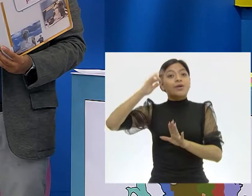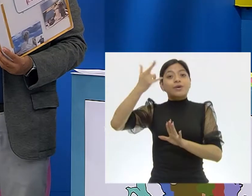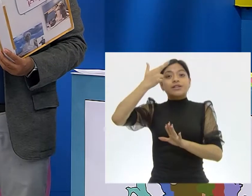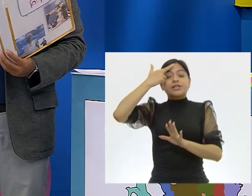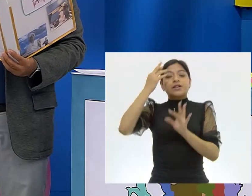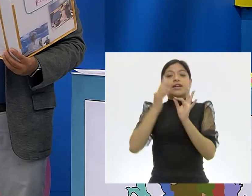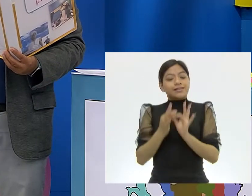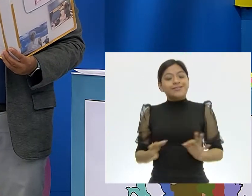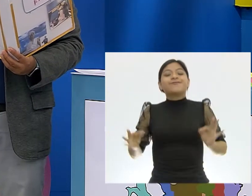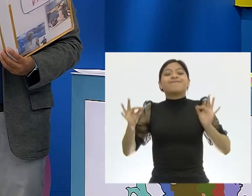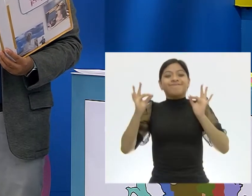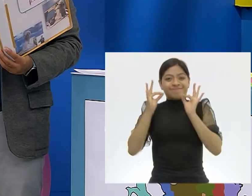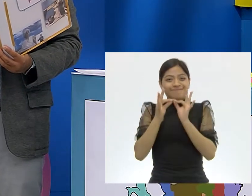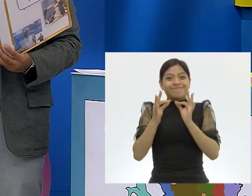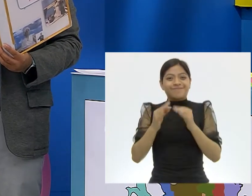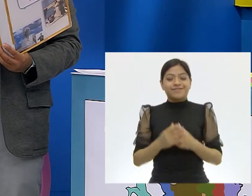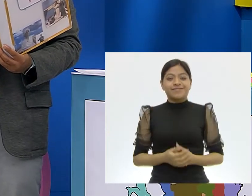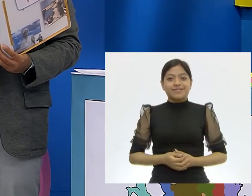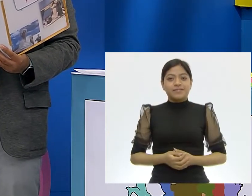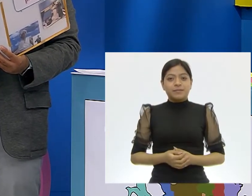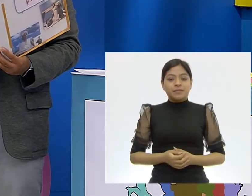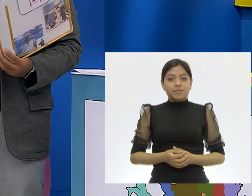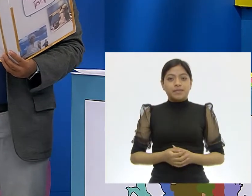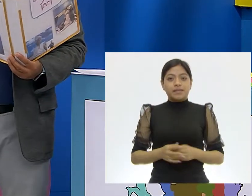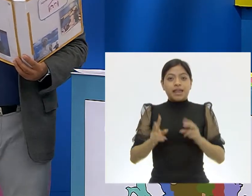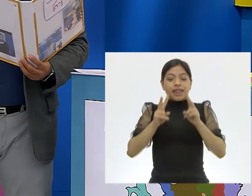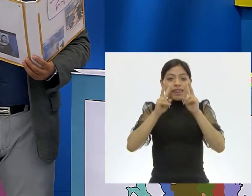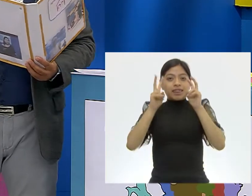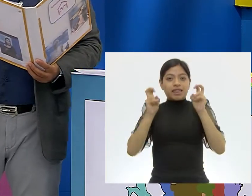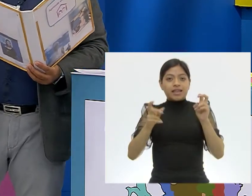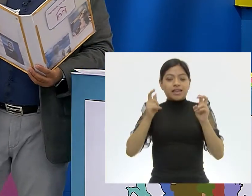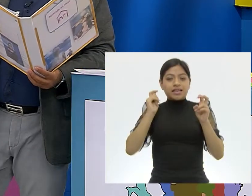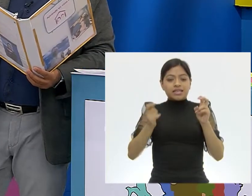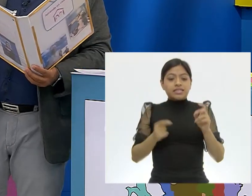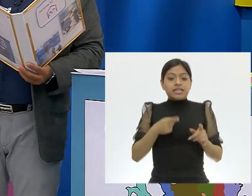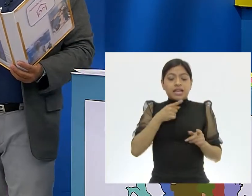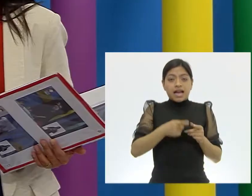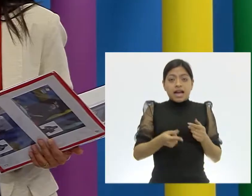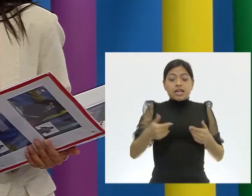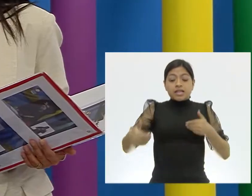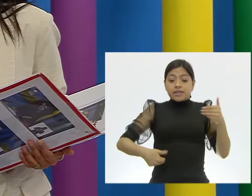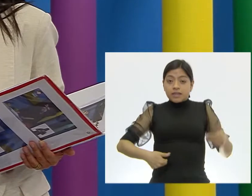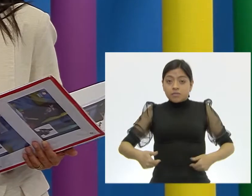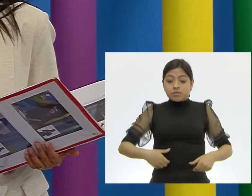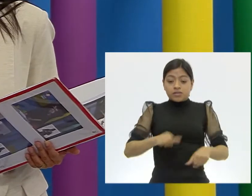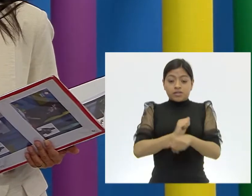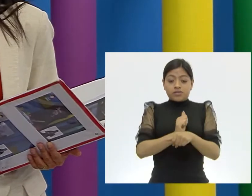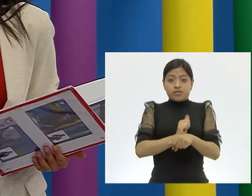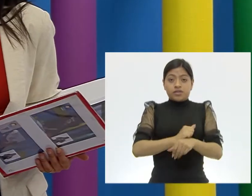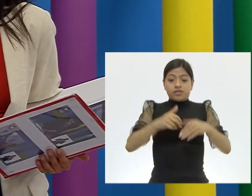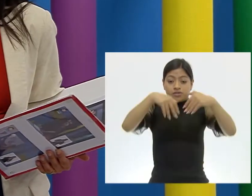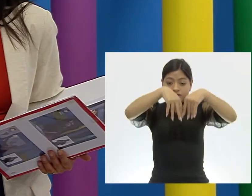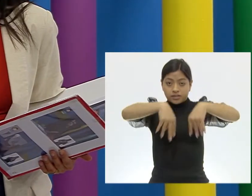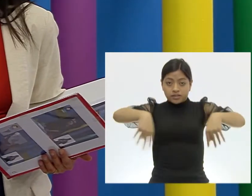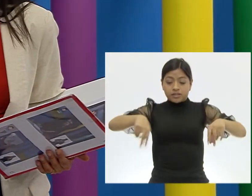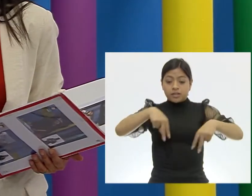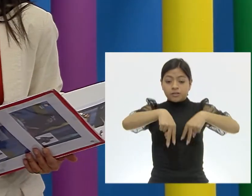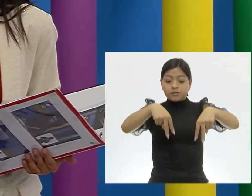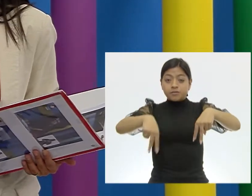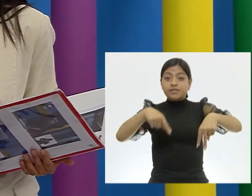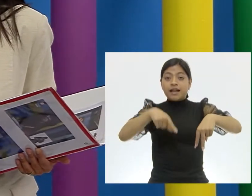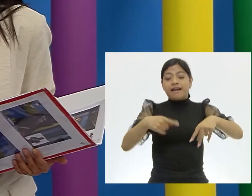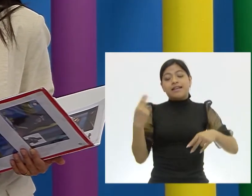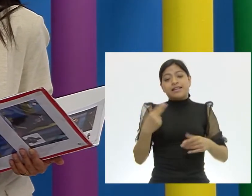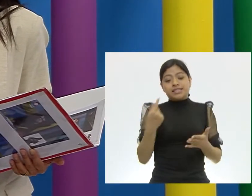lo importante que es el tema de los componentes de la estructura teatral. ¡Claro! ¡Qué hermoso estuvo! Y